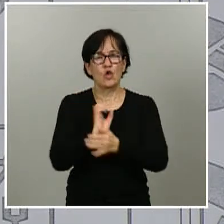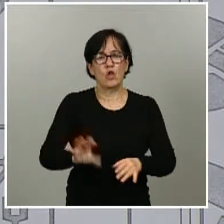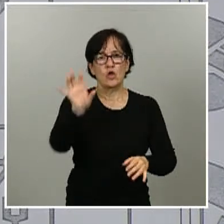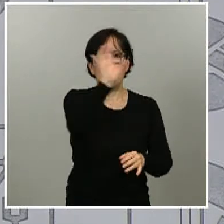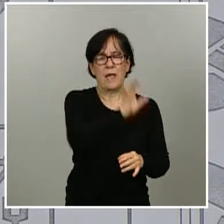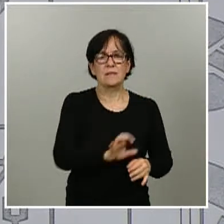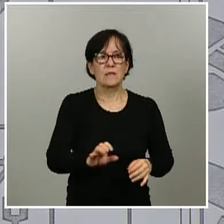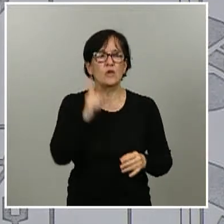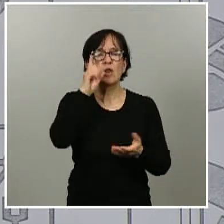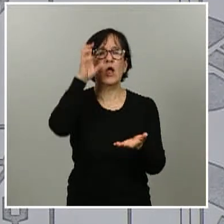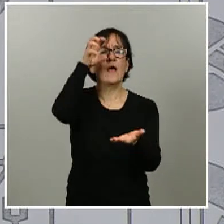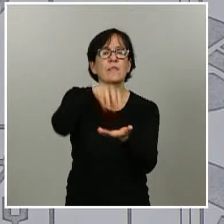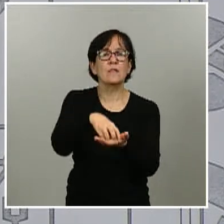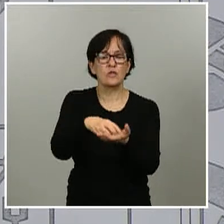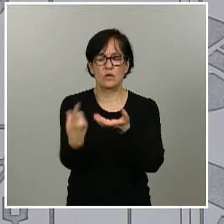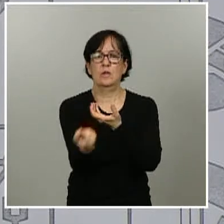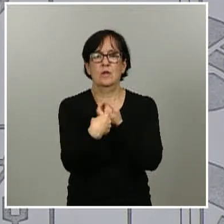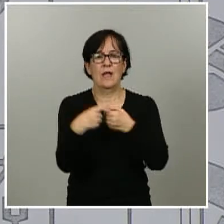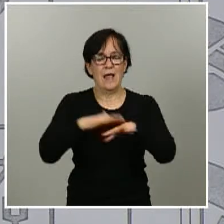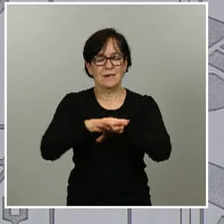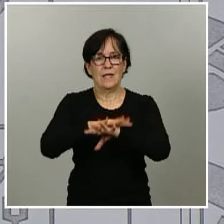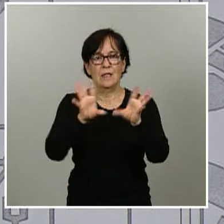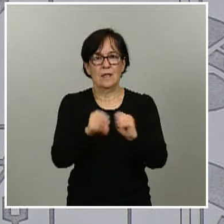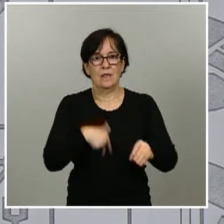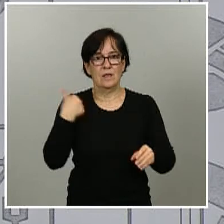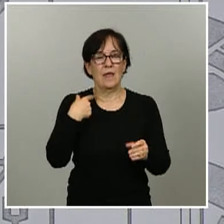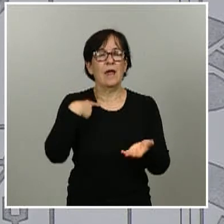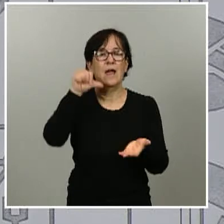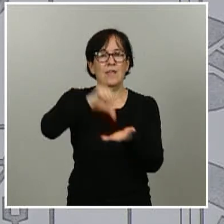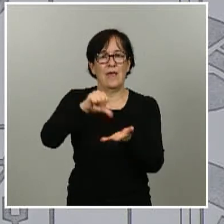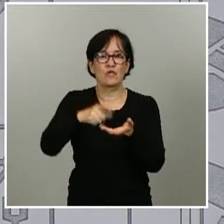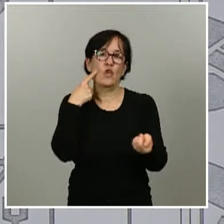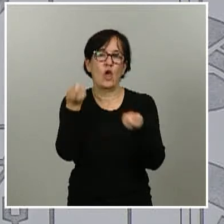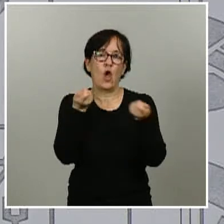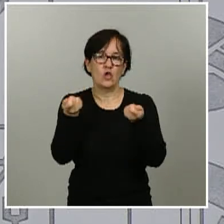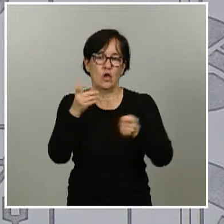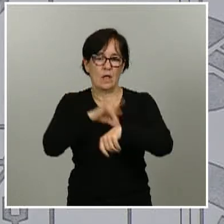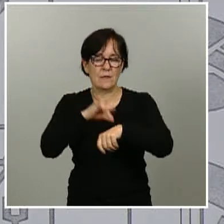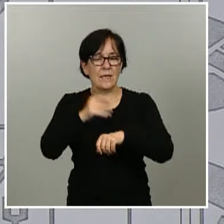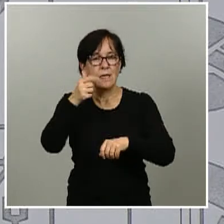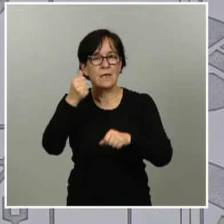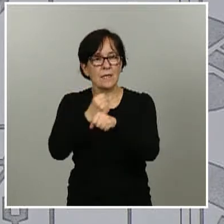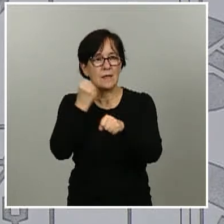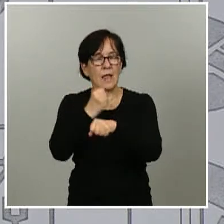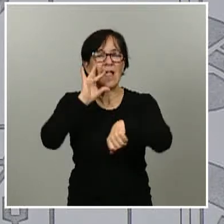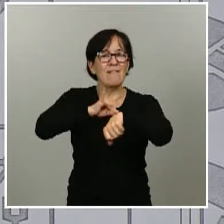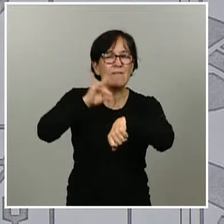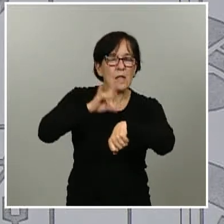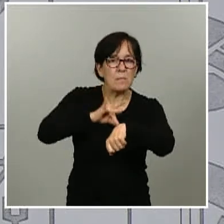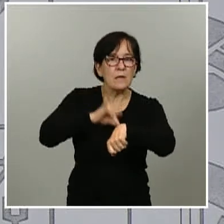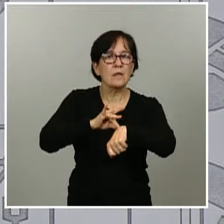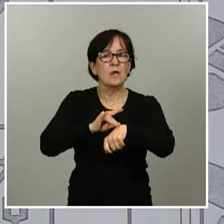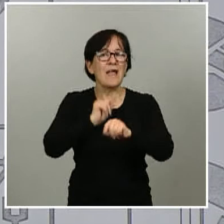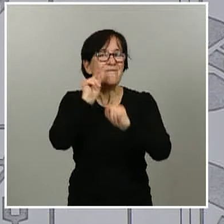un centro que forma parte de la red global de centros de control de enfermedades. Trabaja fundamentalmente con enfermedades